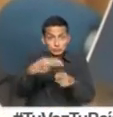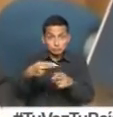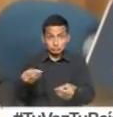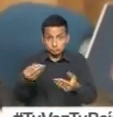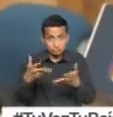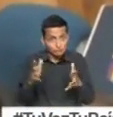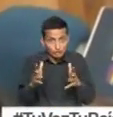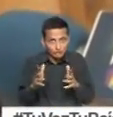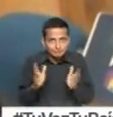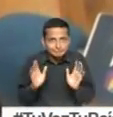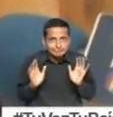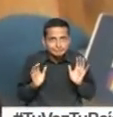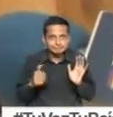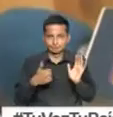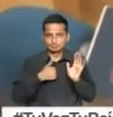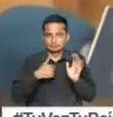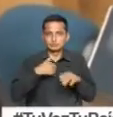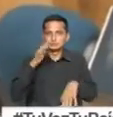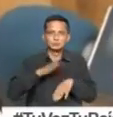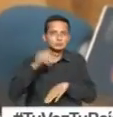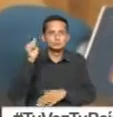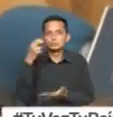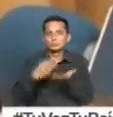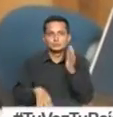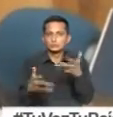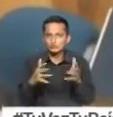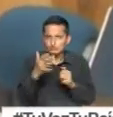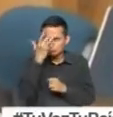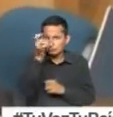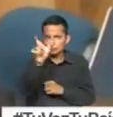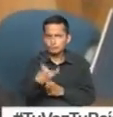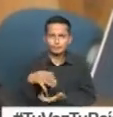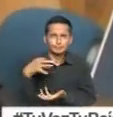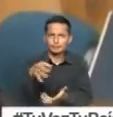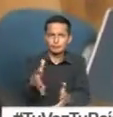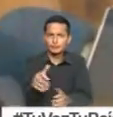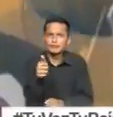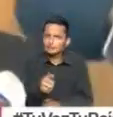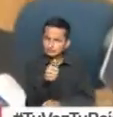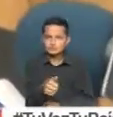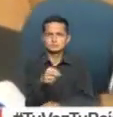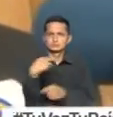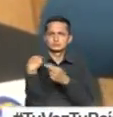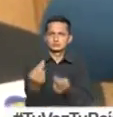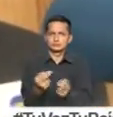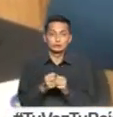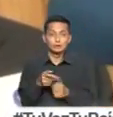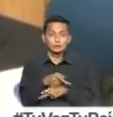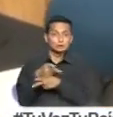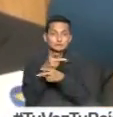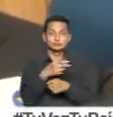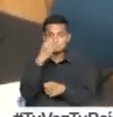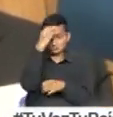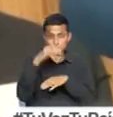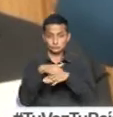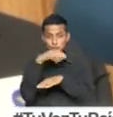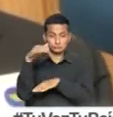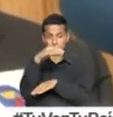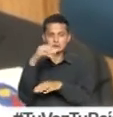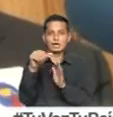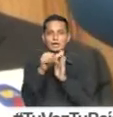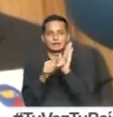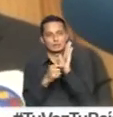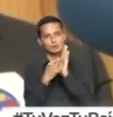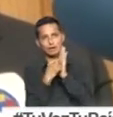sentido no se pondrán, nosotros no pondremos ninguna persona porque no tenemos, tiene que decidir la universidad. No, en el Consejo de Educación Superior existe un